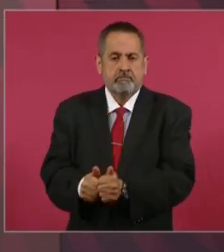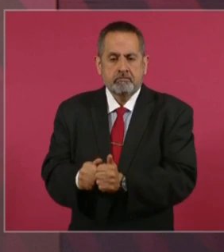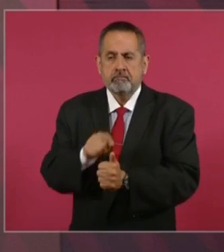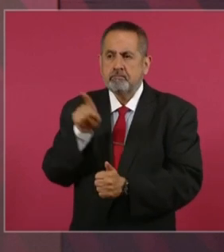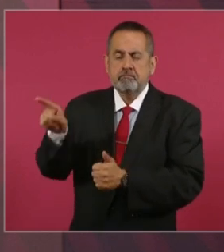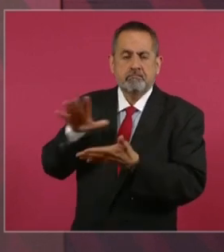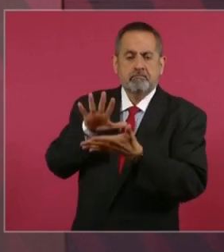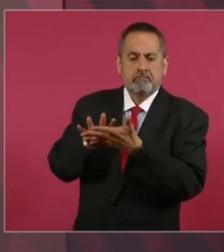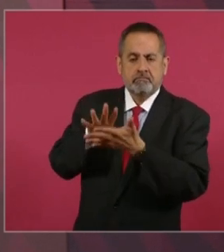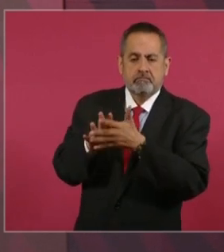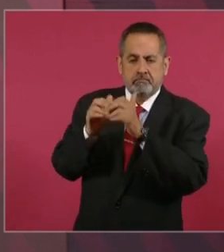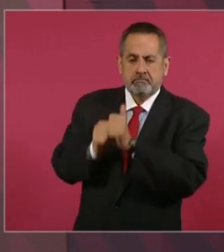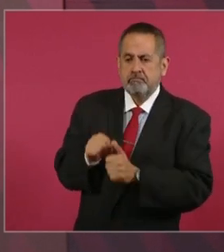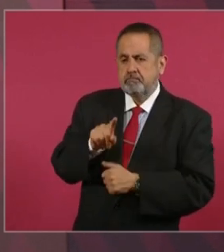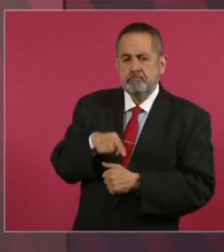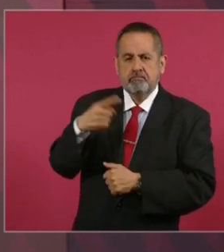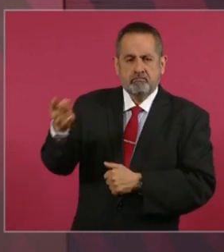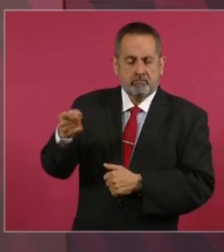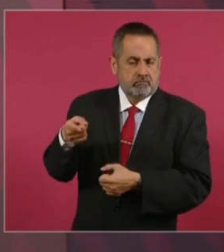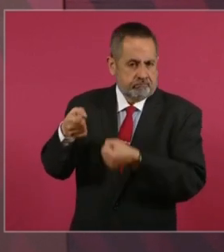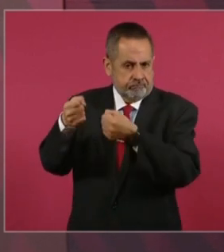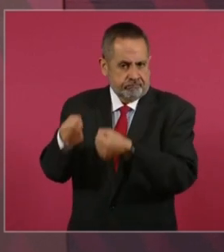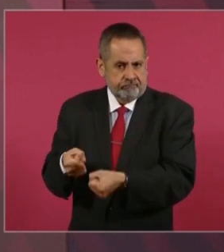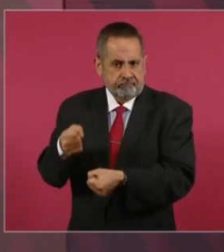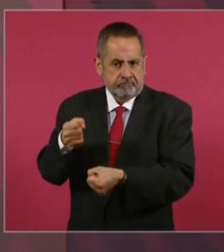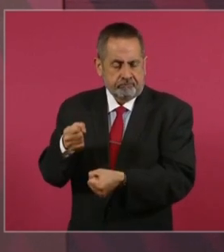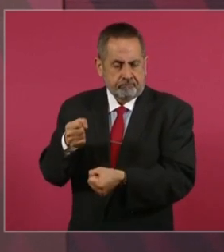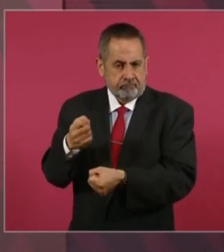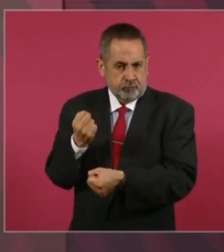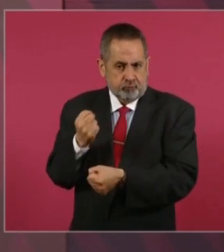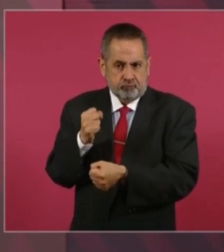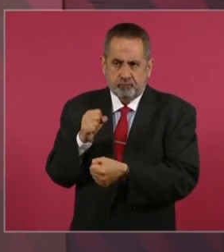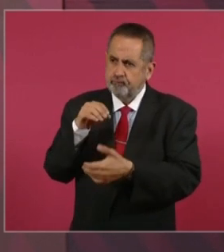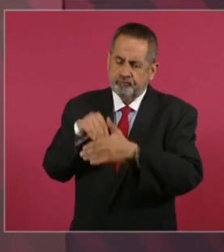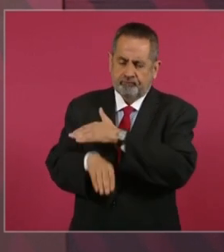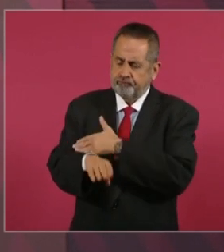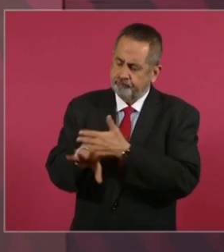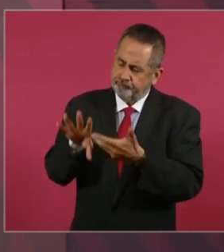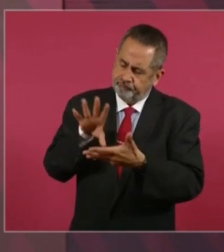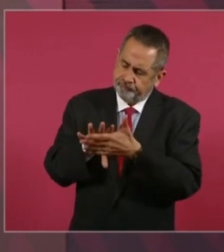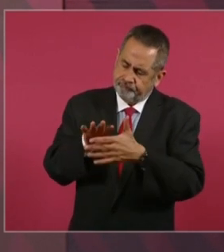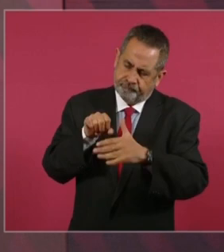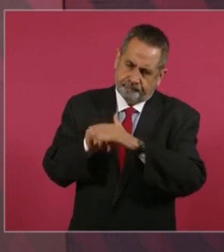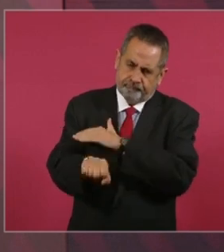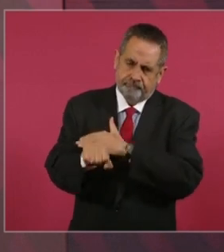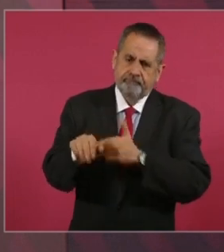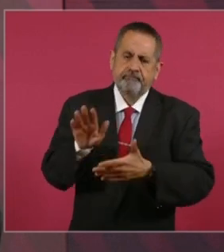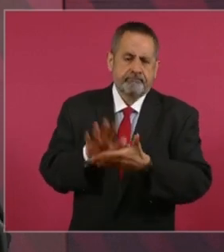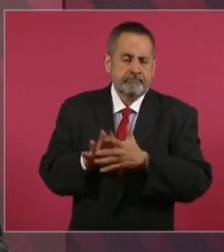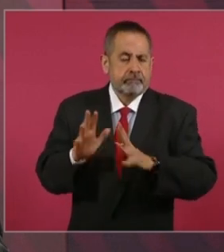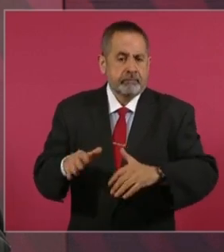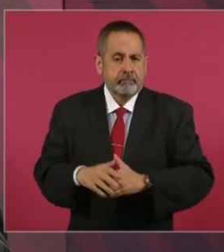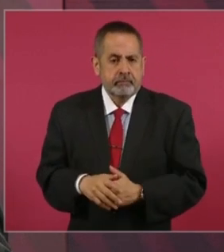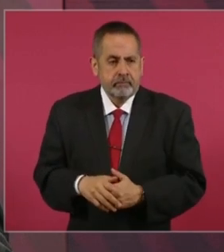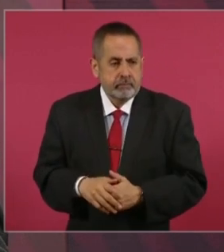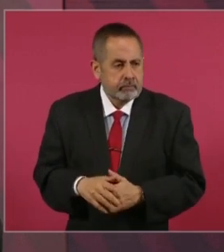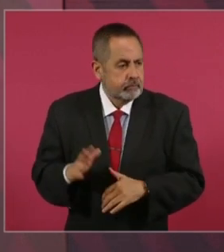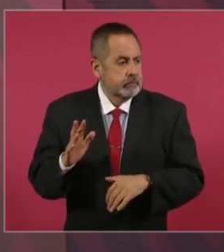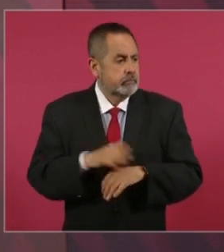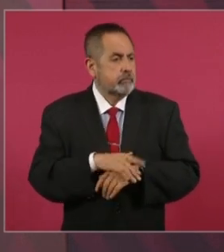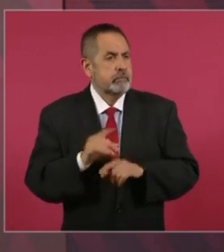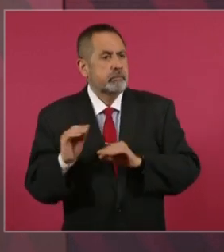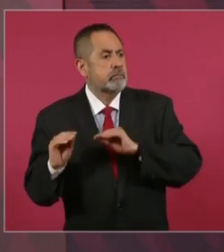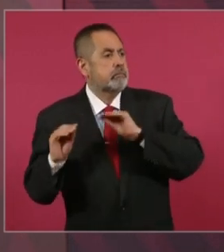un penal de alta seguridad. Todo esto por los riesgos